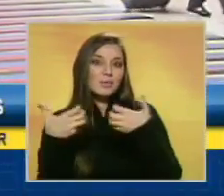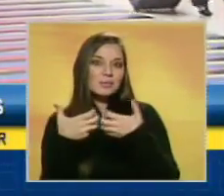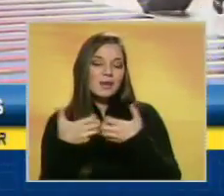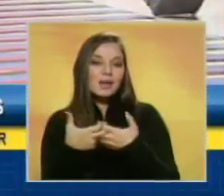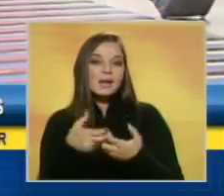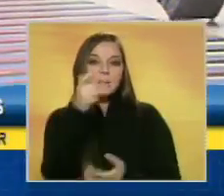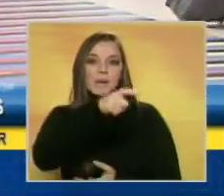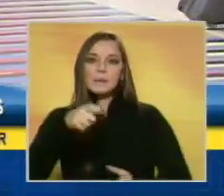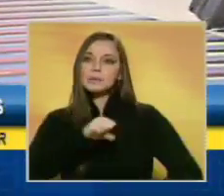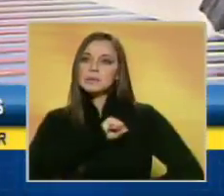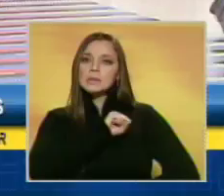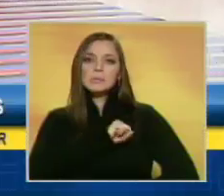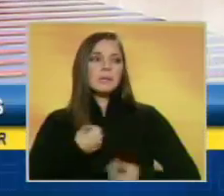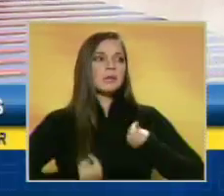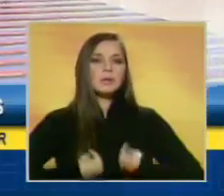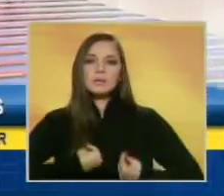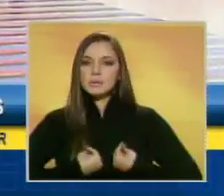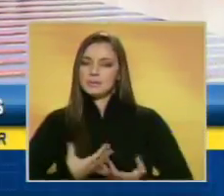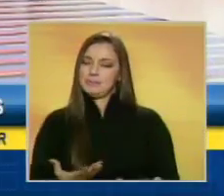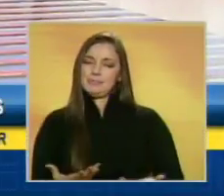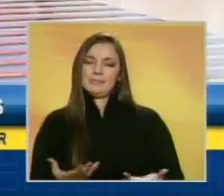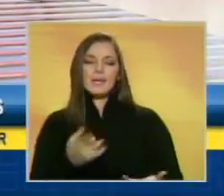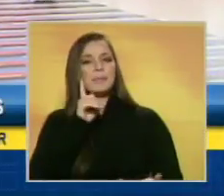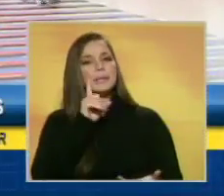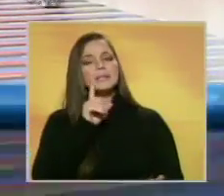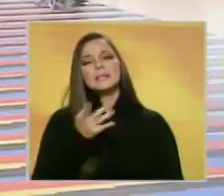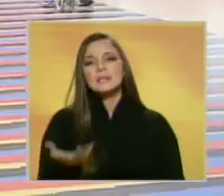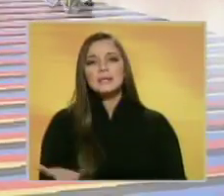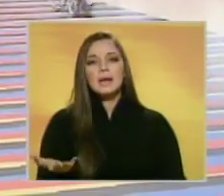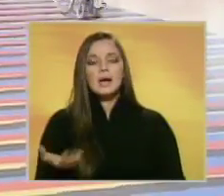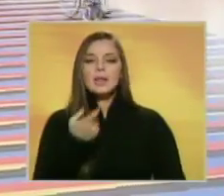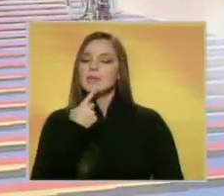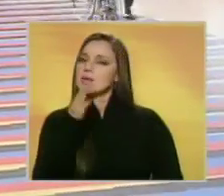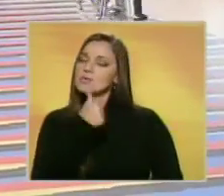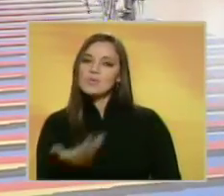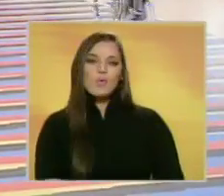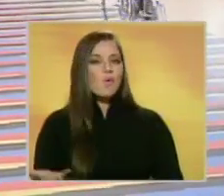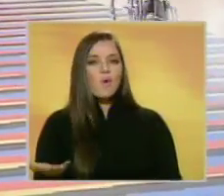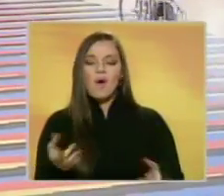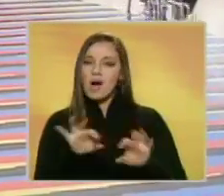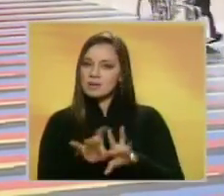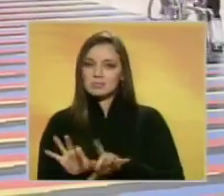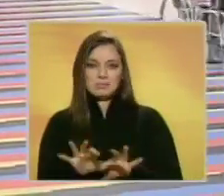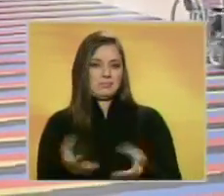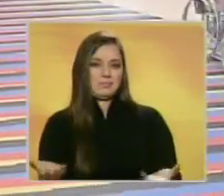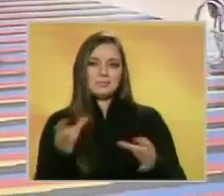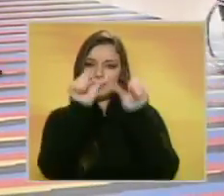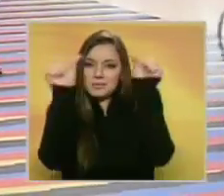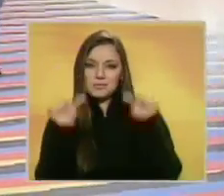para producir zozobra entre la población, mientras ratificó que no existe tal registro.